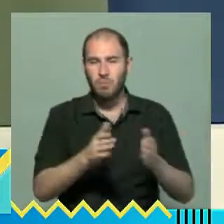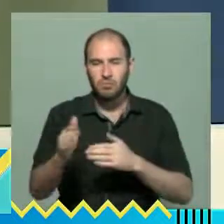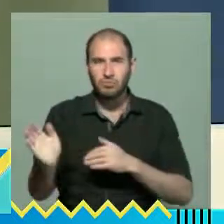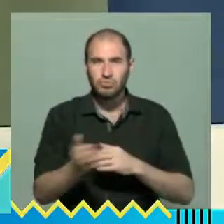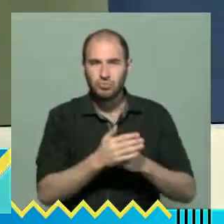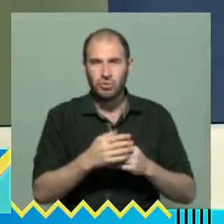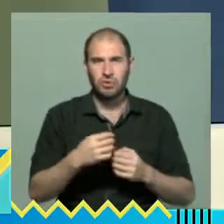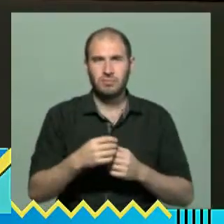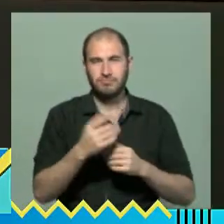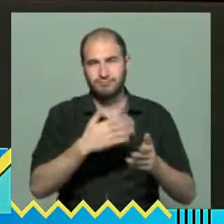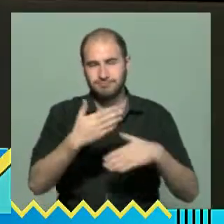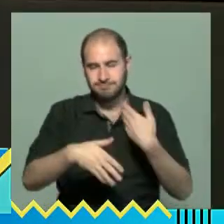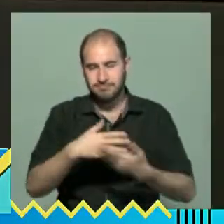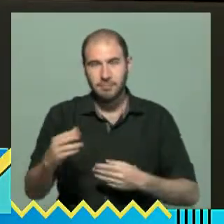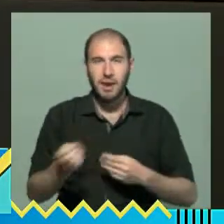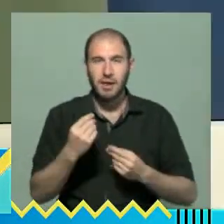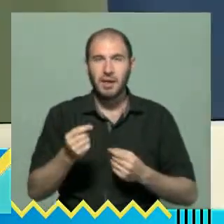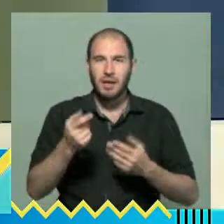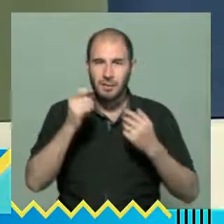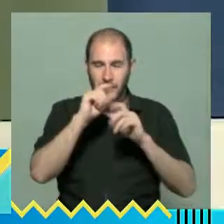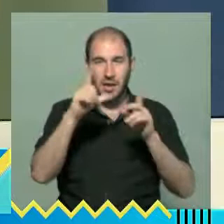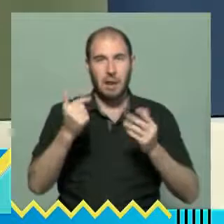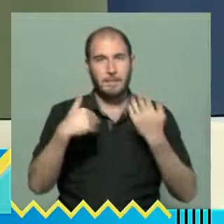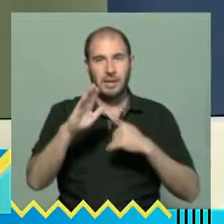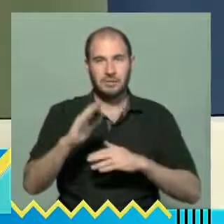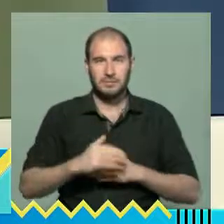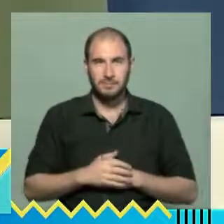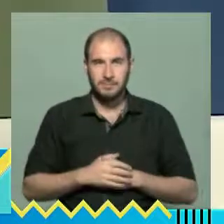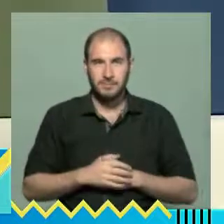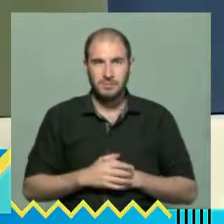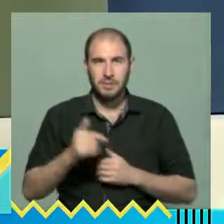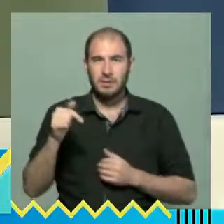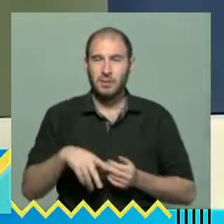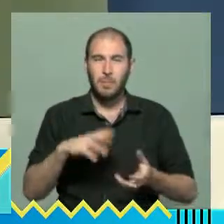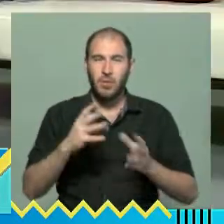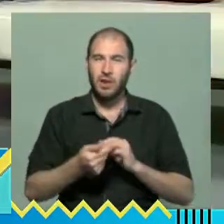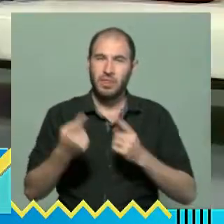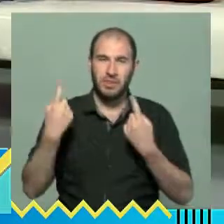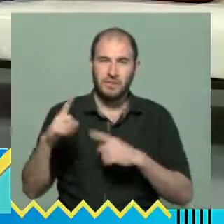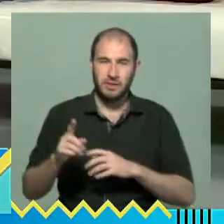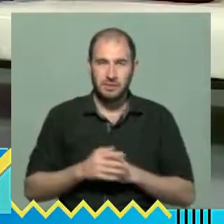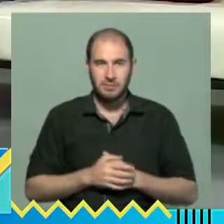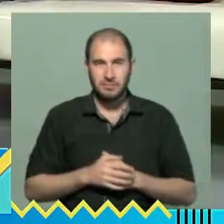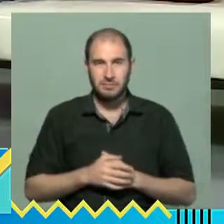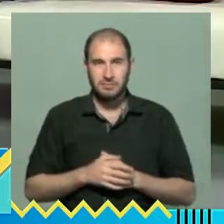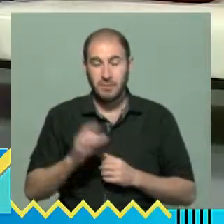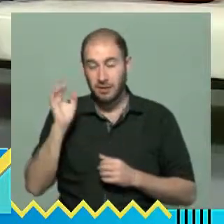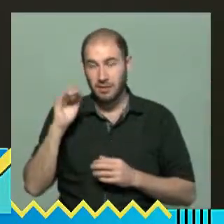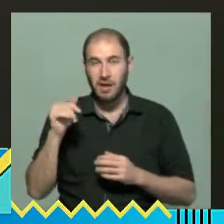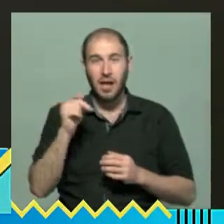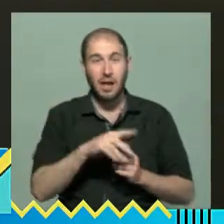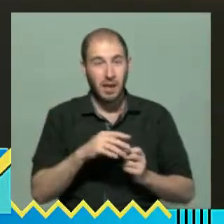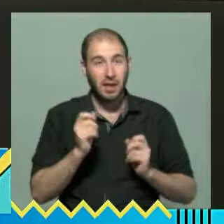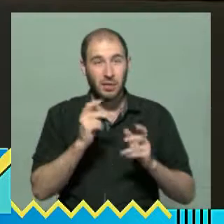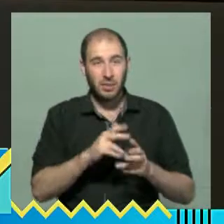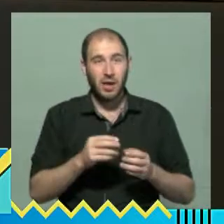ritmos circadianos corporales para poder ser mucho más lúcido, ¿sí? Es un modelo absolutamente distinto, justamente por esto. Sí, perdón. No, ahí quería ir